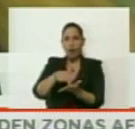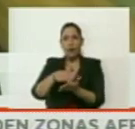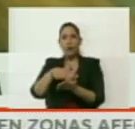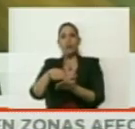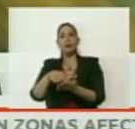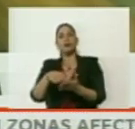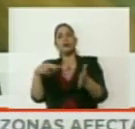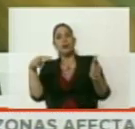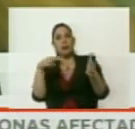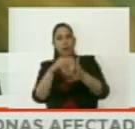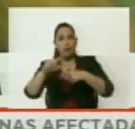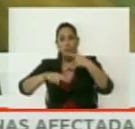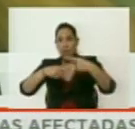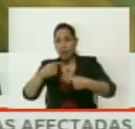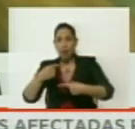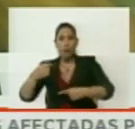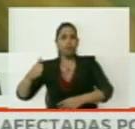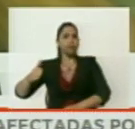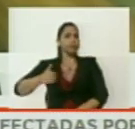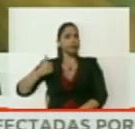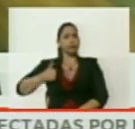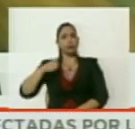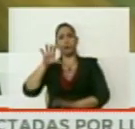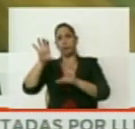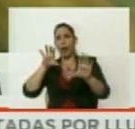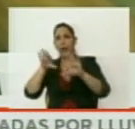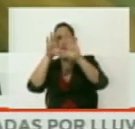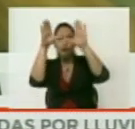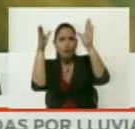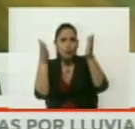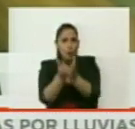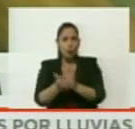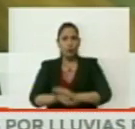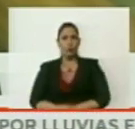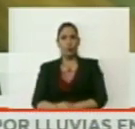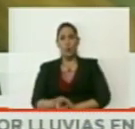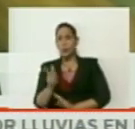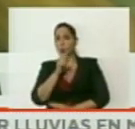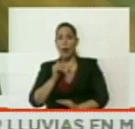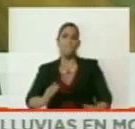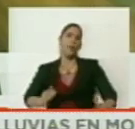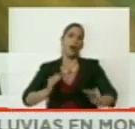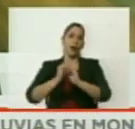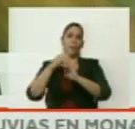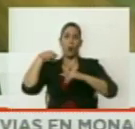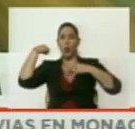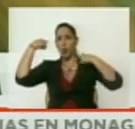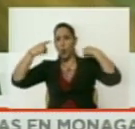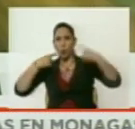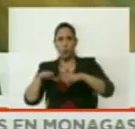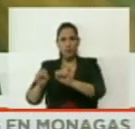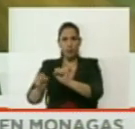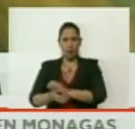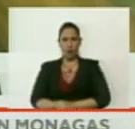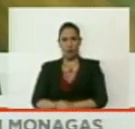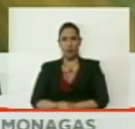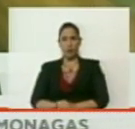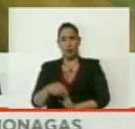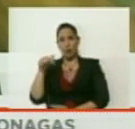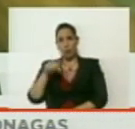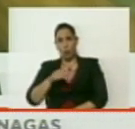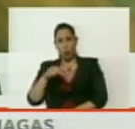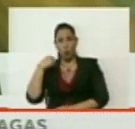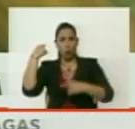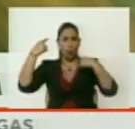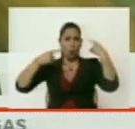Siria, y mañana podrá ser cualquier país de este mundo. Si no paramos la locura imperial, hoy la